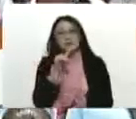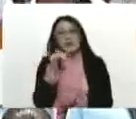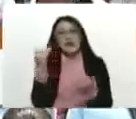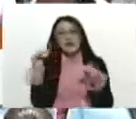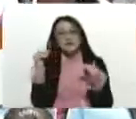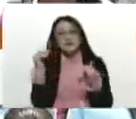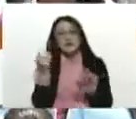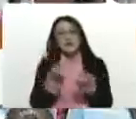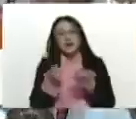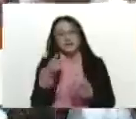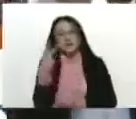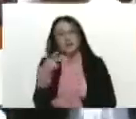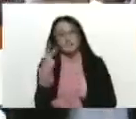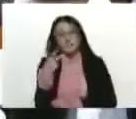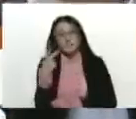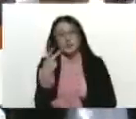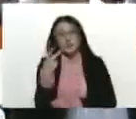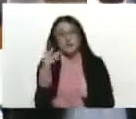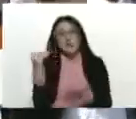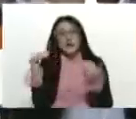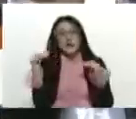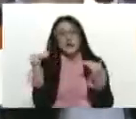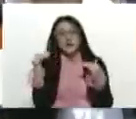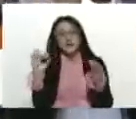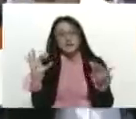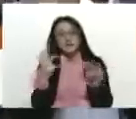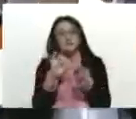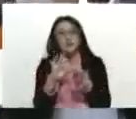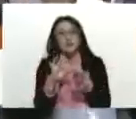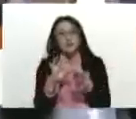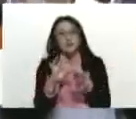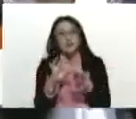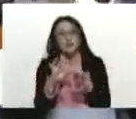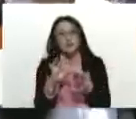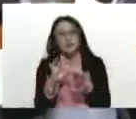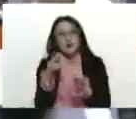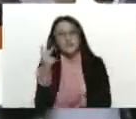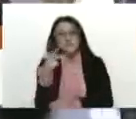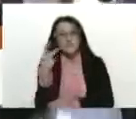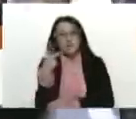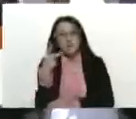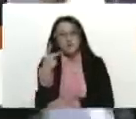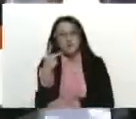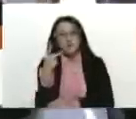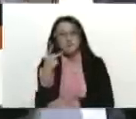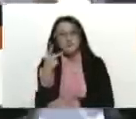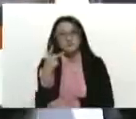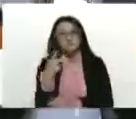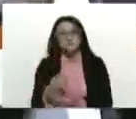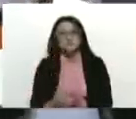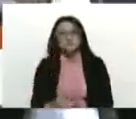también porque la ética va indisolublemente ligada a la política